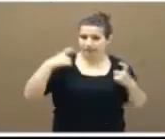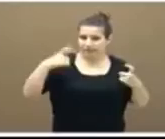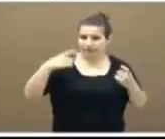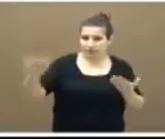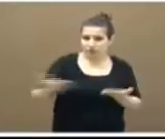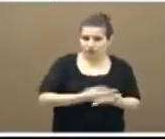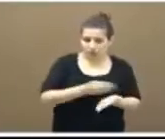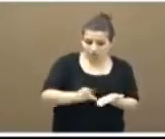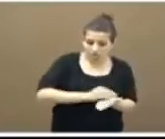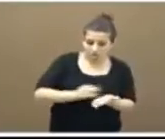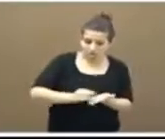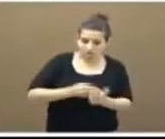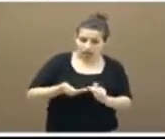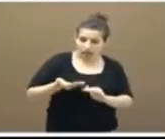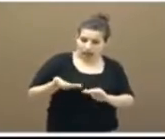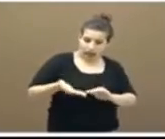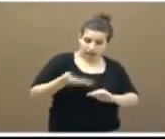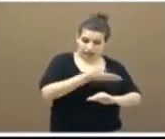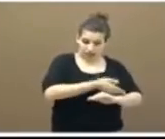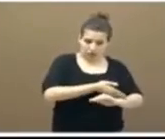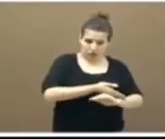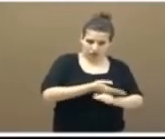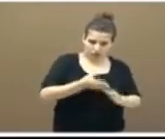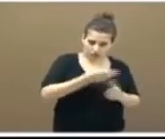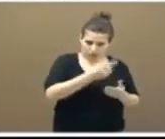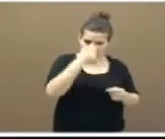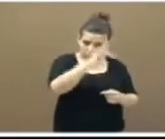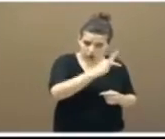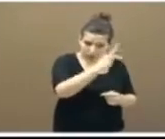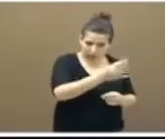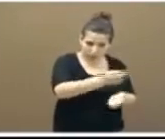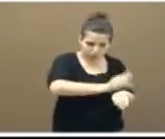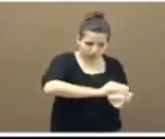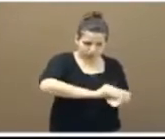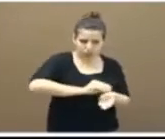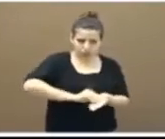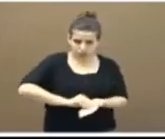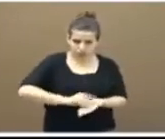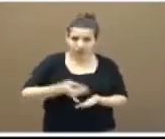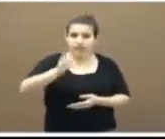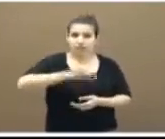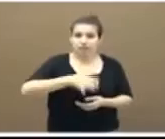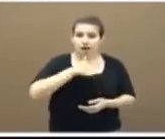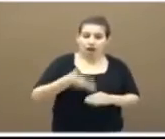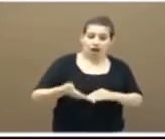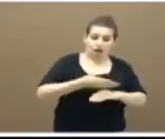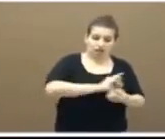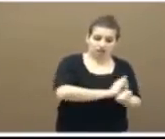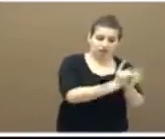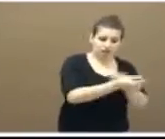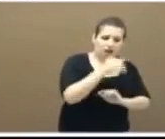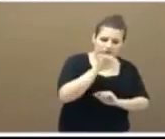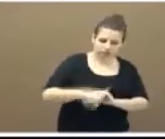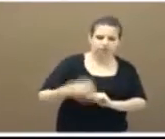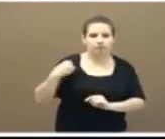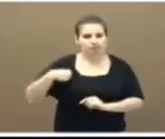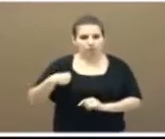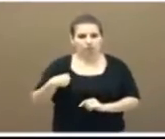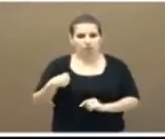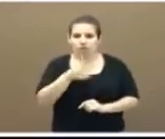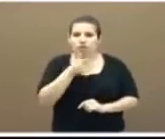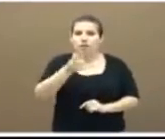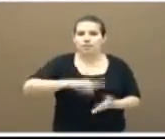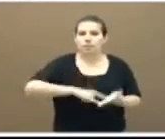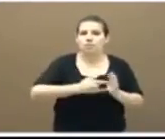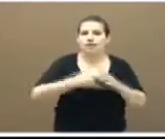en el anterior, que había cosas buenas. Un plan que intenta recoger aquellas modificaciones que de lo anterior es necesario hacer para mejorar las cosas. Y luego también un plan que